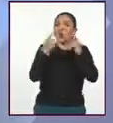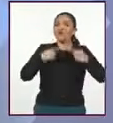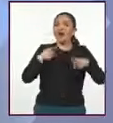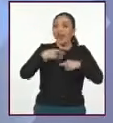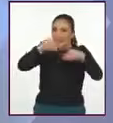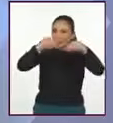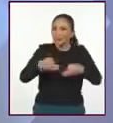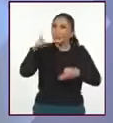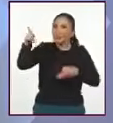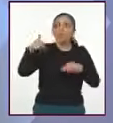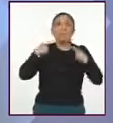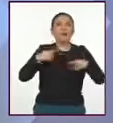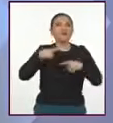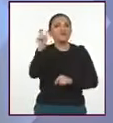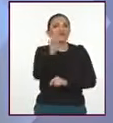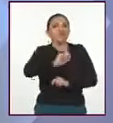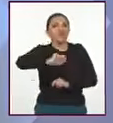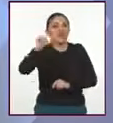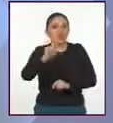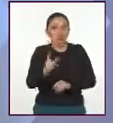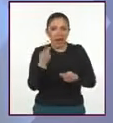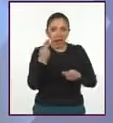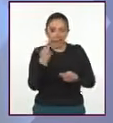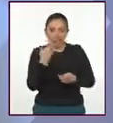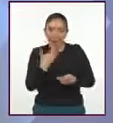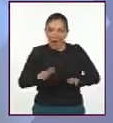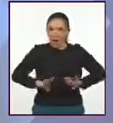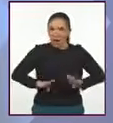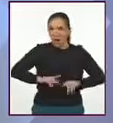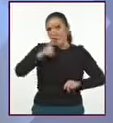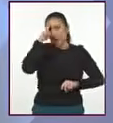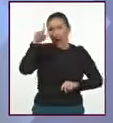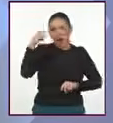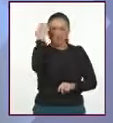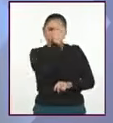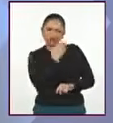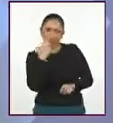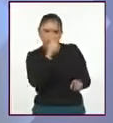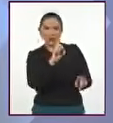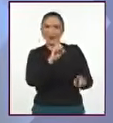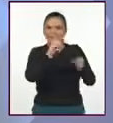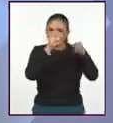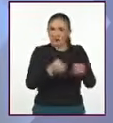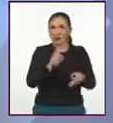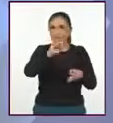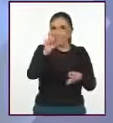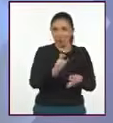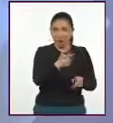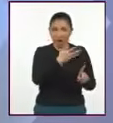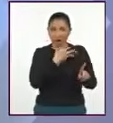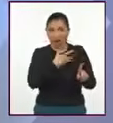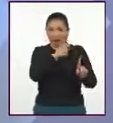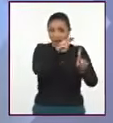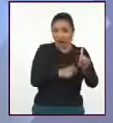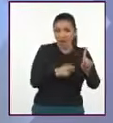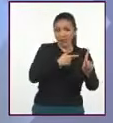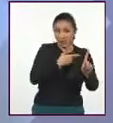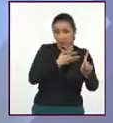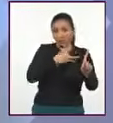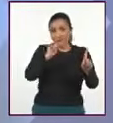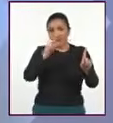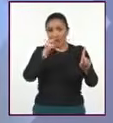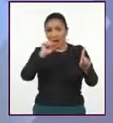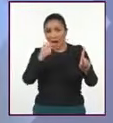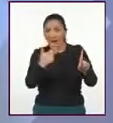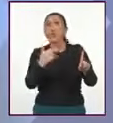al profesional adecuado para que entonces pueda tener un diagnóstico, para empezar si sí tiene y luego, bueno, ver en qué nivel lo tiene,